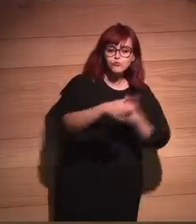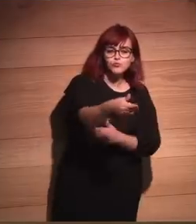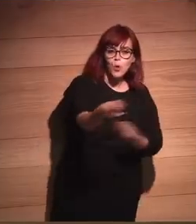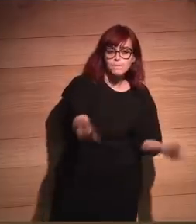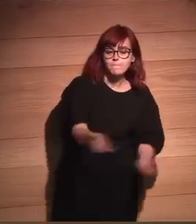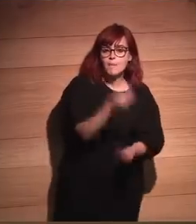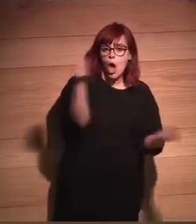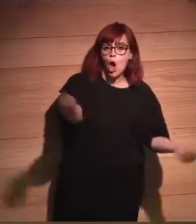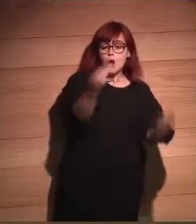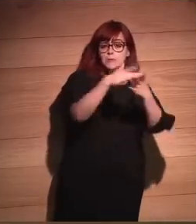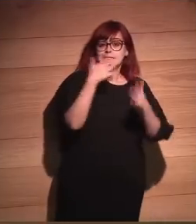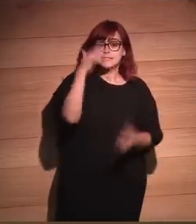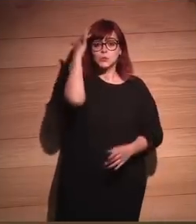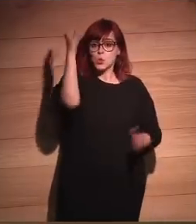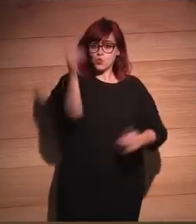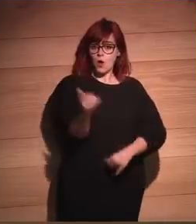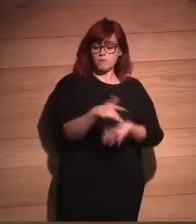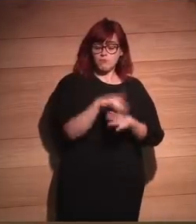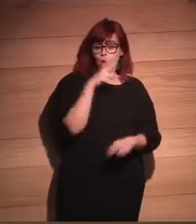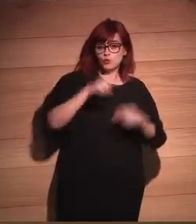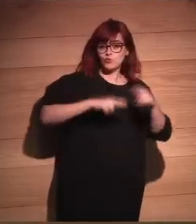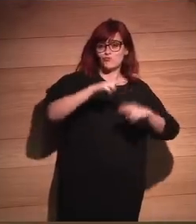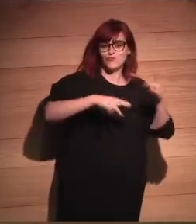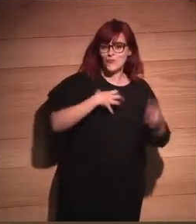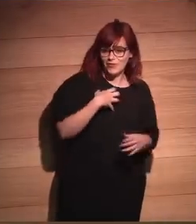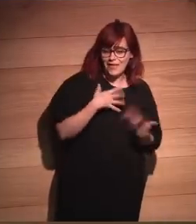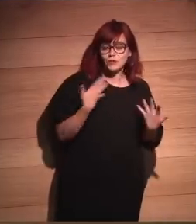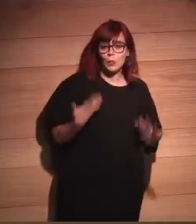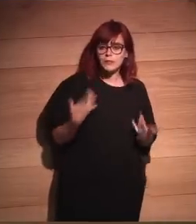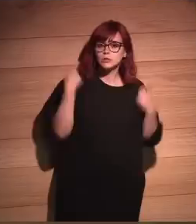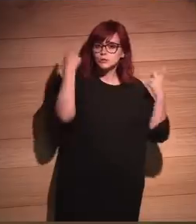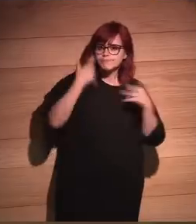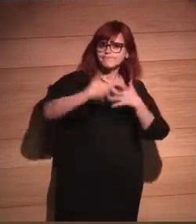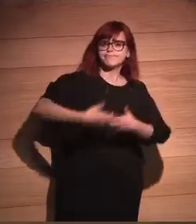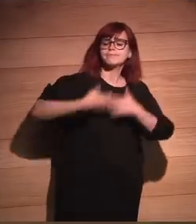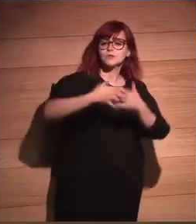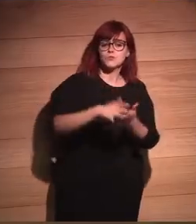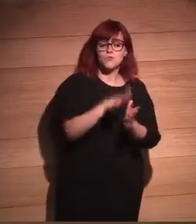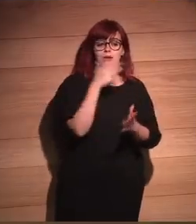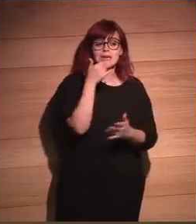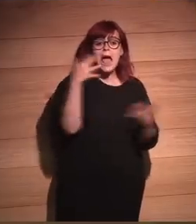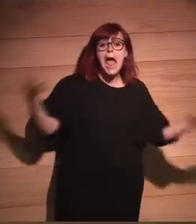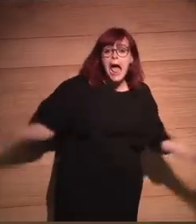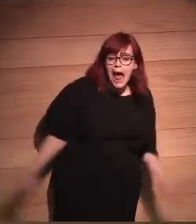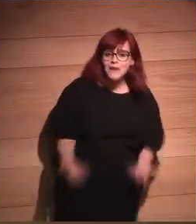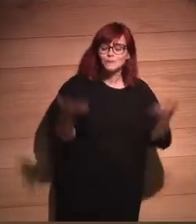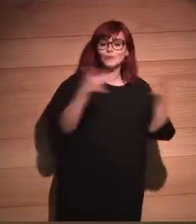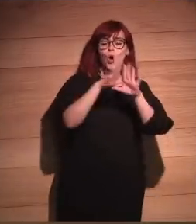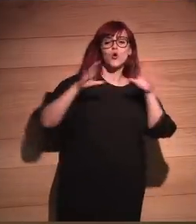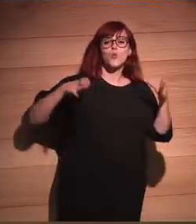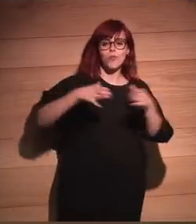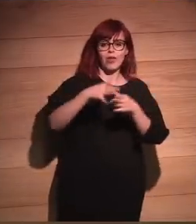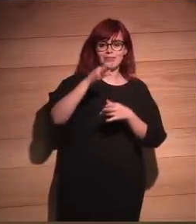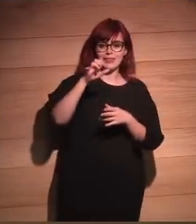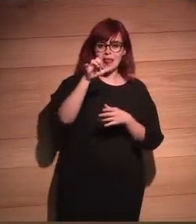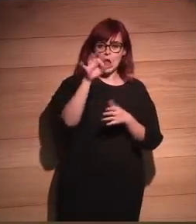se sueña no se construye, y por difícil que esté construir, habrá que hacerlo, ¿no? Entonces, casi os diría, animemos a la comunidad Telos,